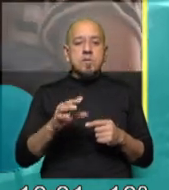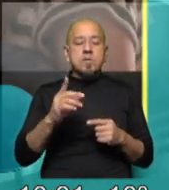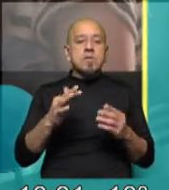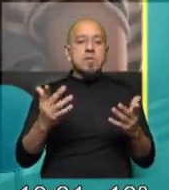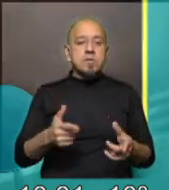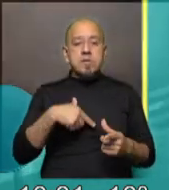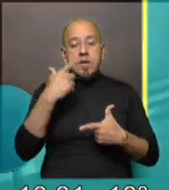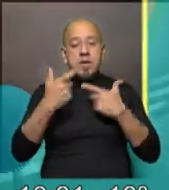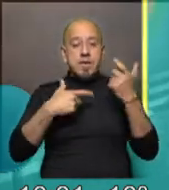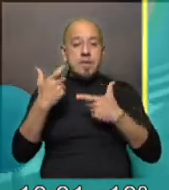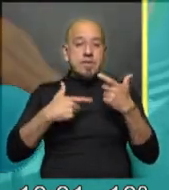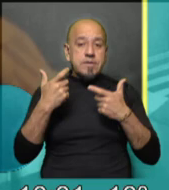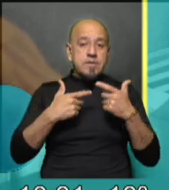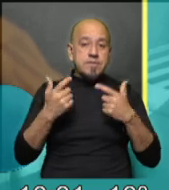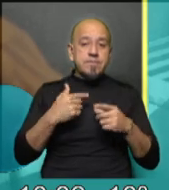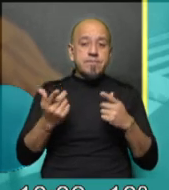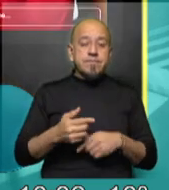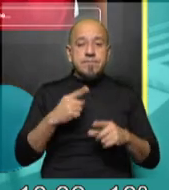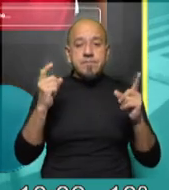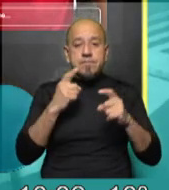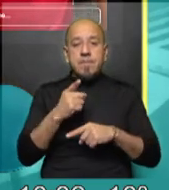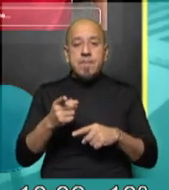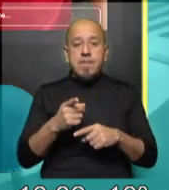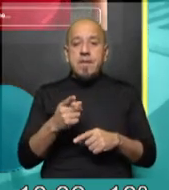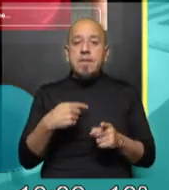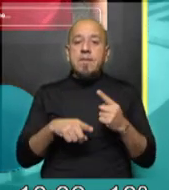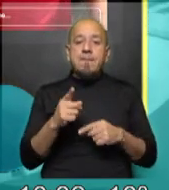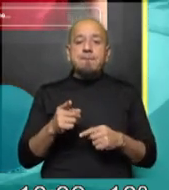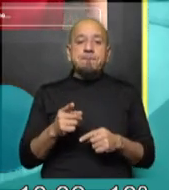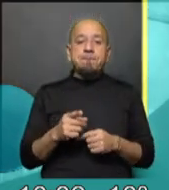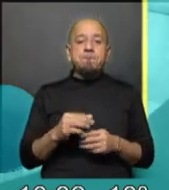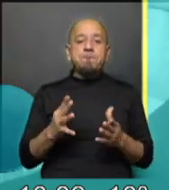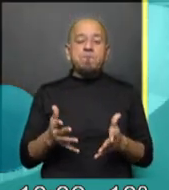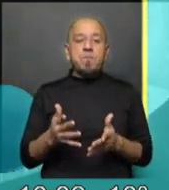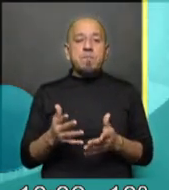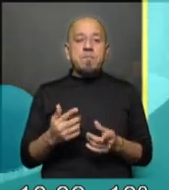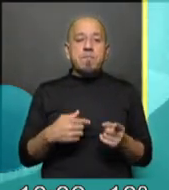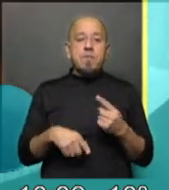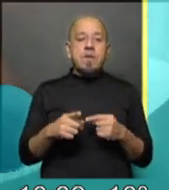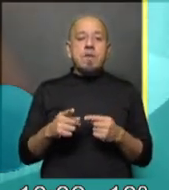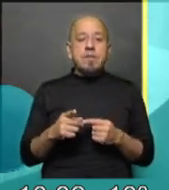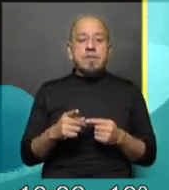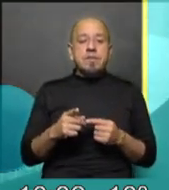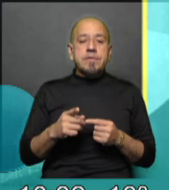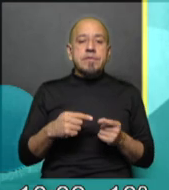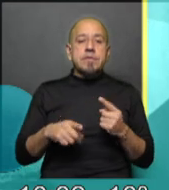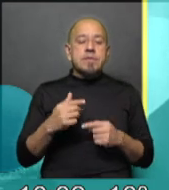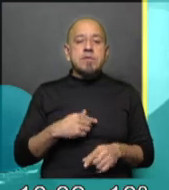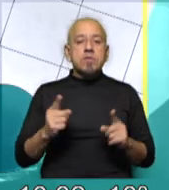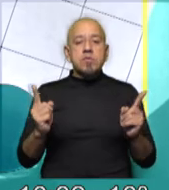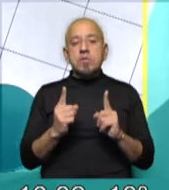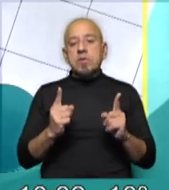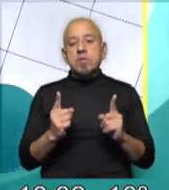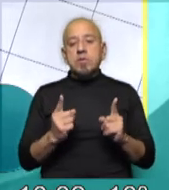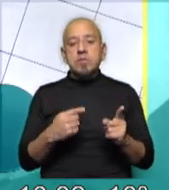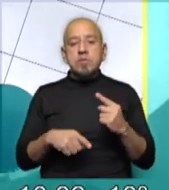reírse de uno mismo a veces es la parte más difícil del humor, y alcanza con eso. Son capítulos cortitos, o